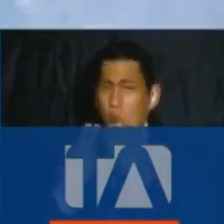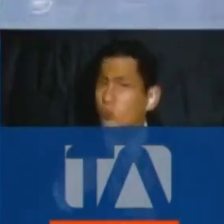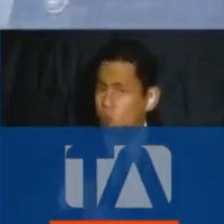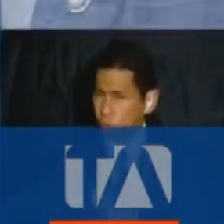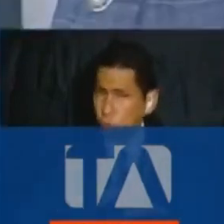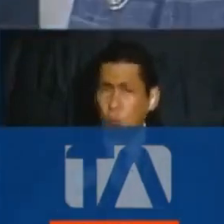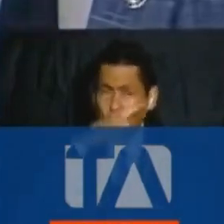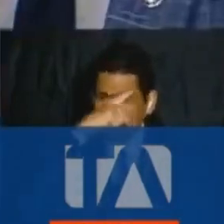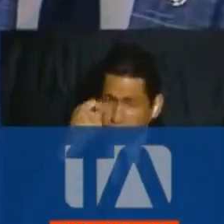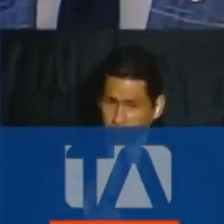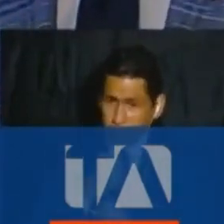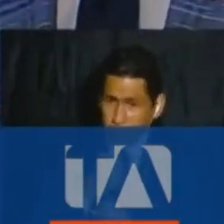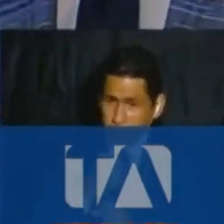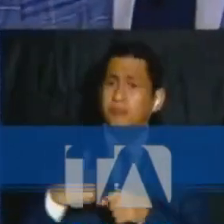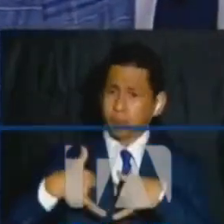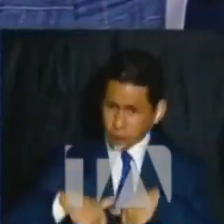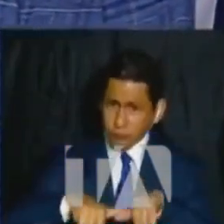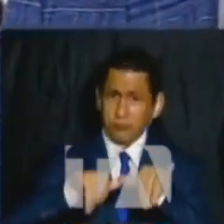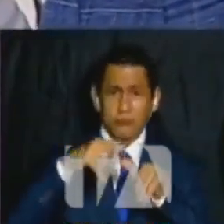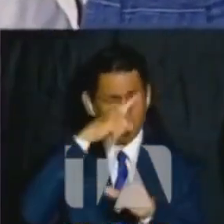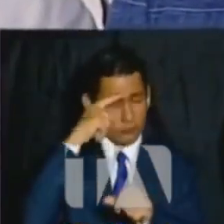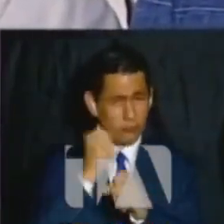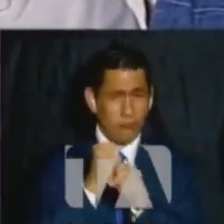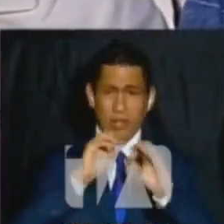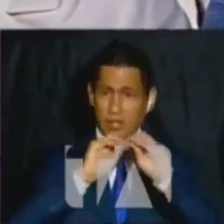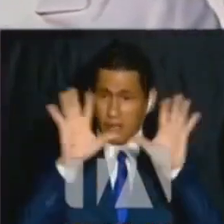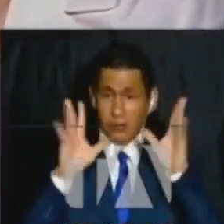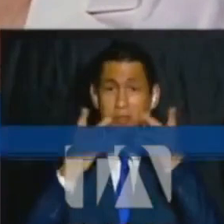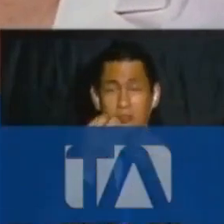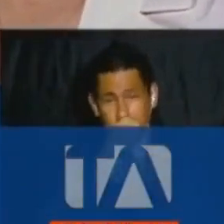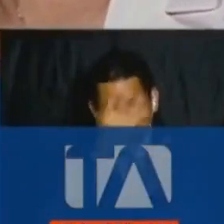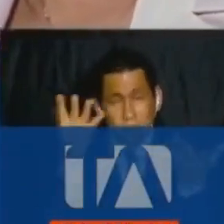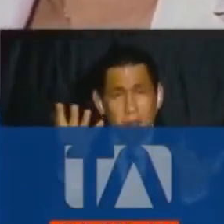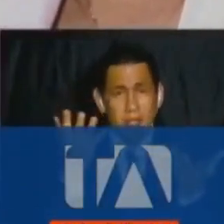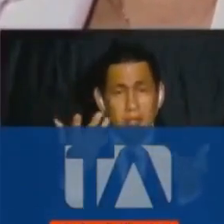hacemos y lo seguiremos haciendo de forma transparente y pública.